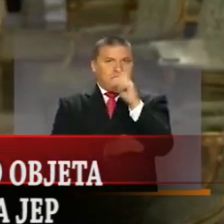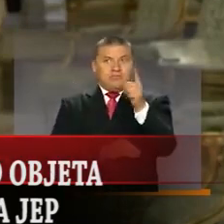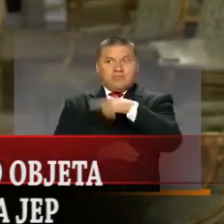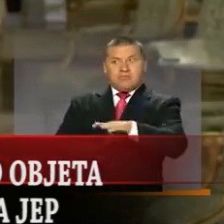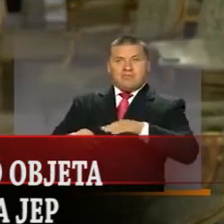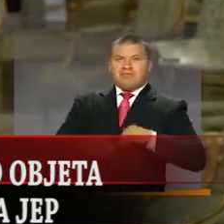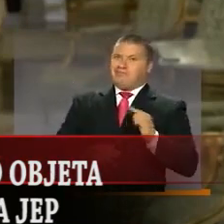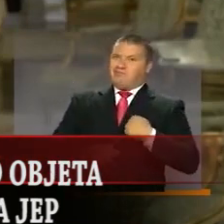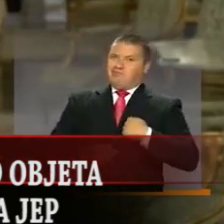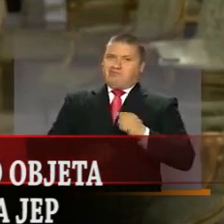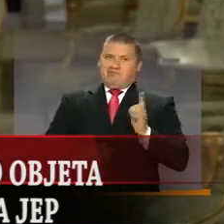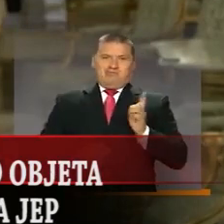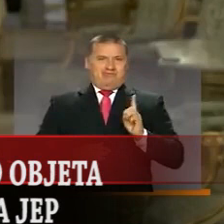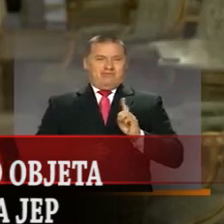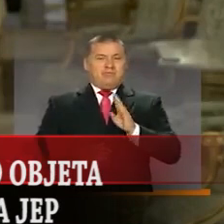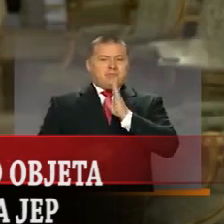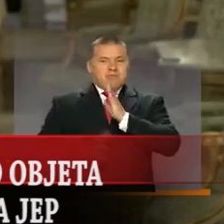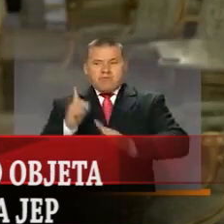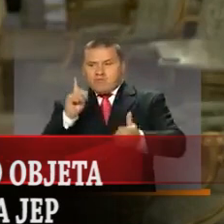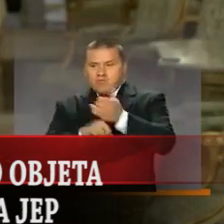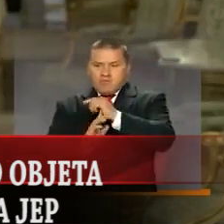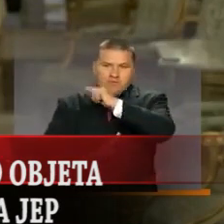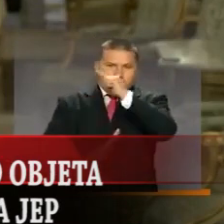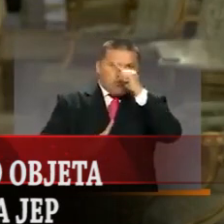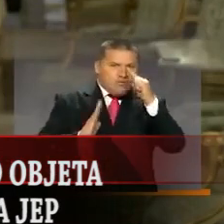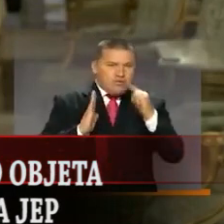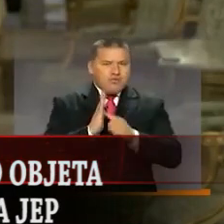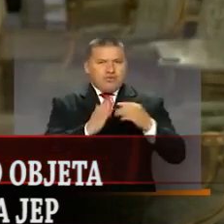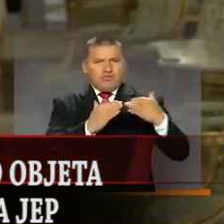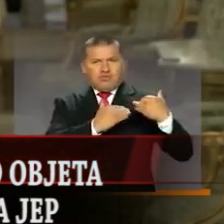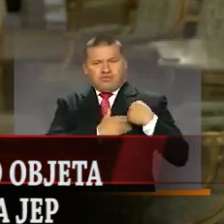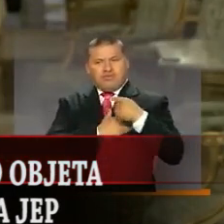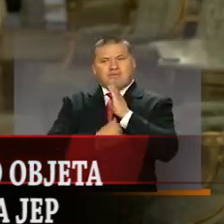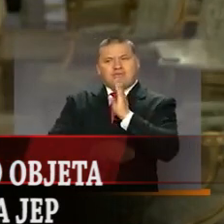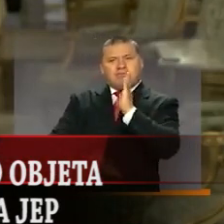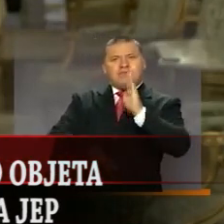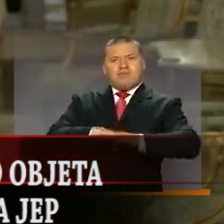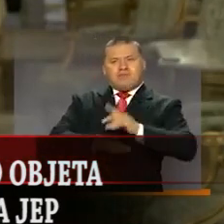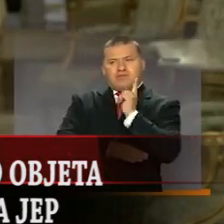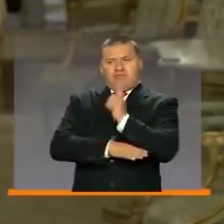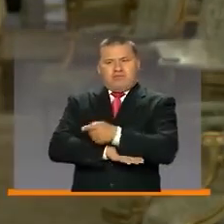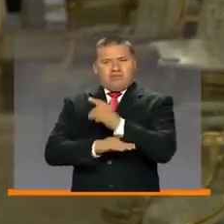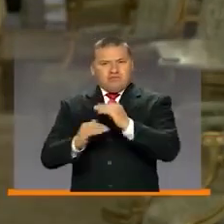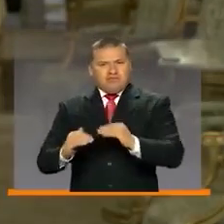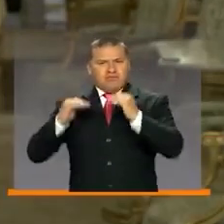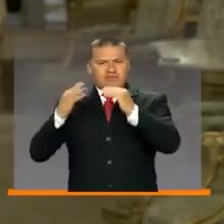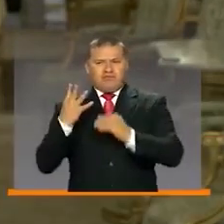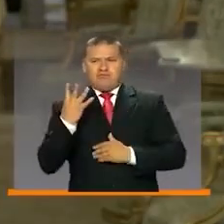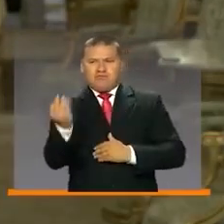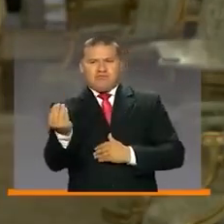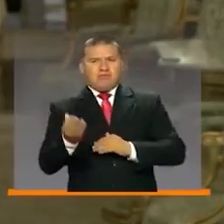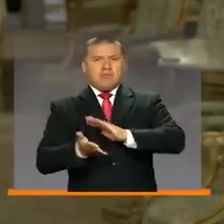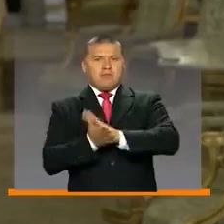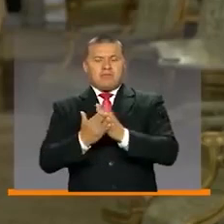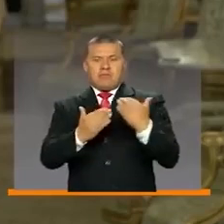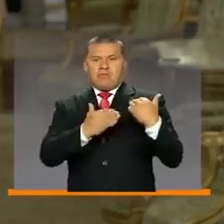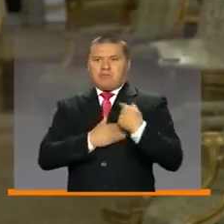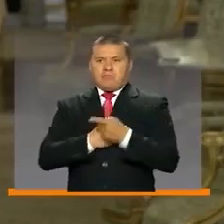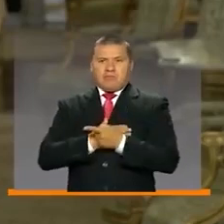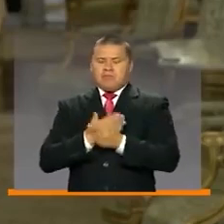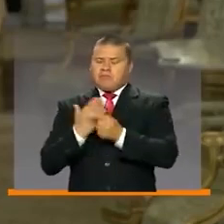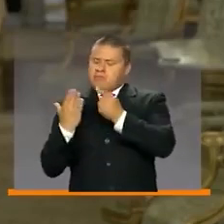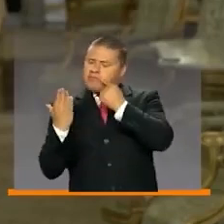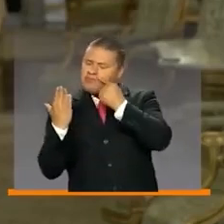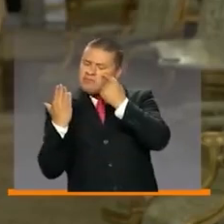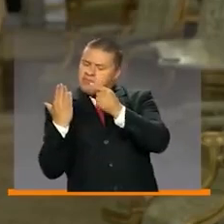porque no determina el alcance de la competencia atribuida al alto comisionado para la paz para